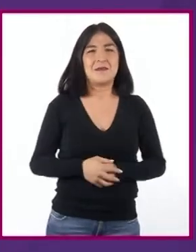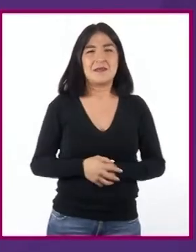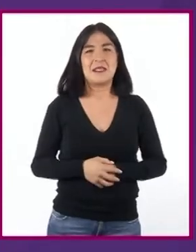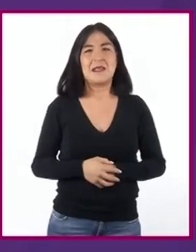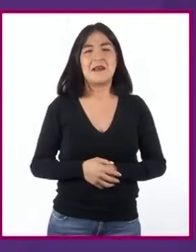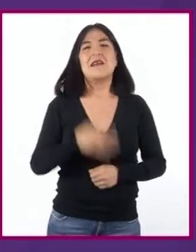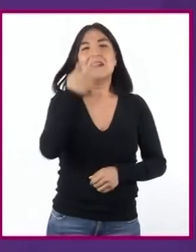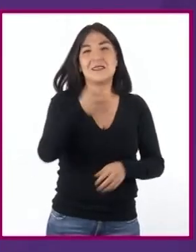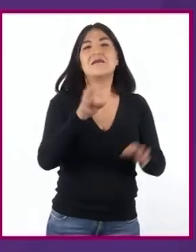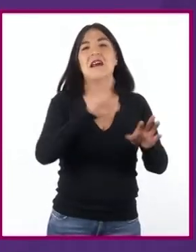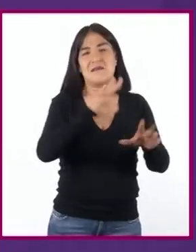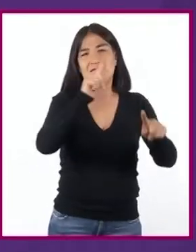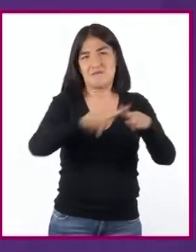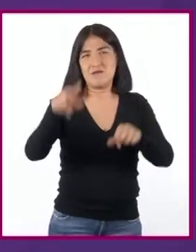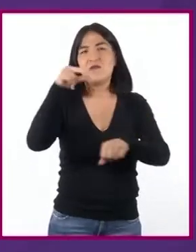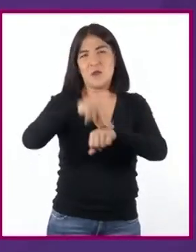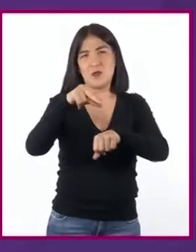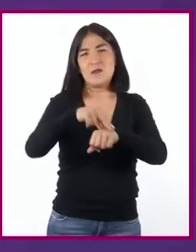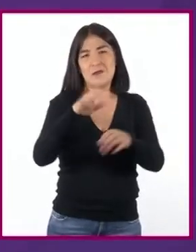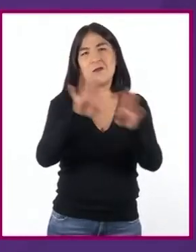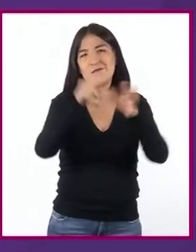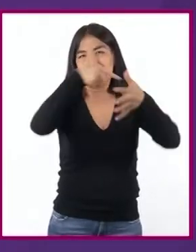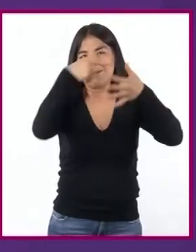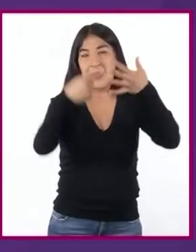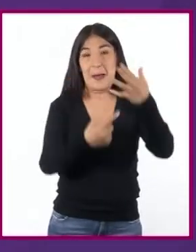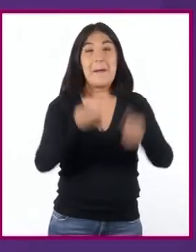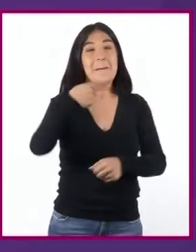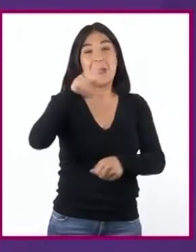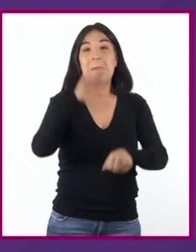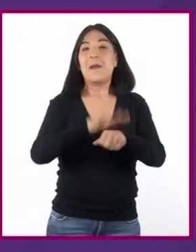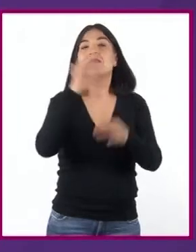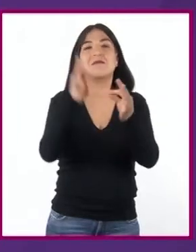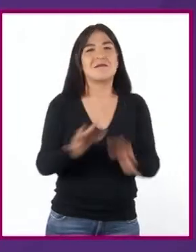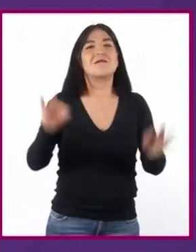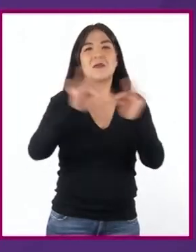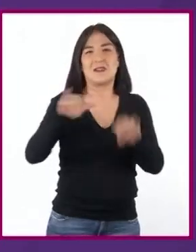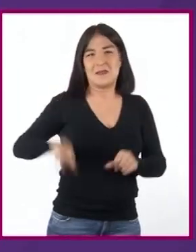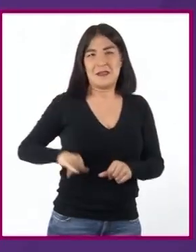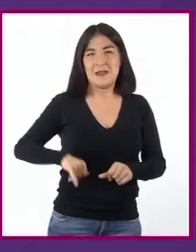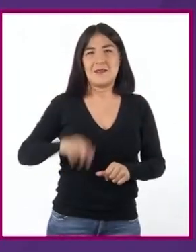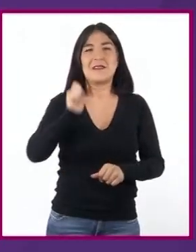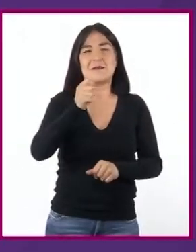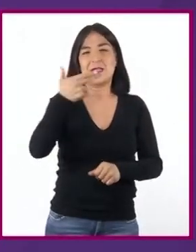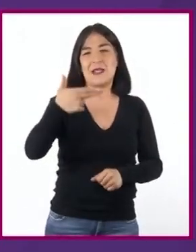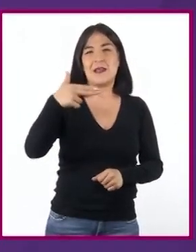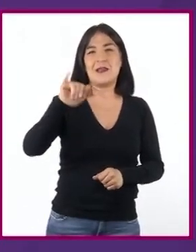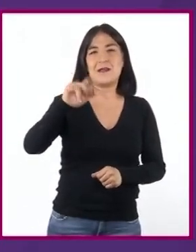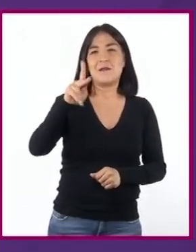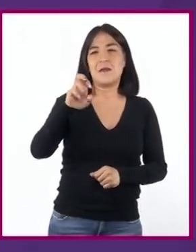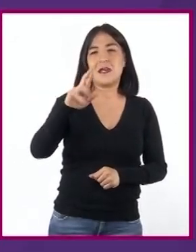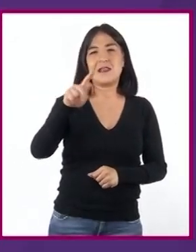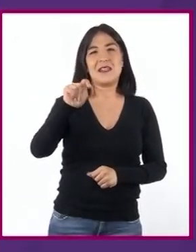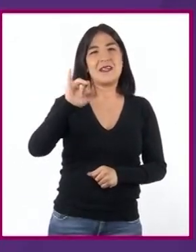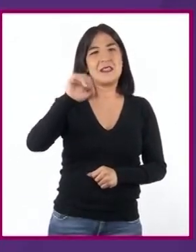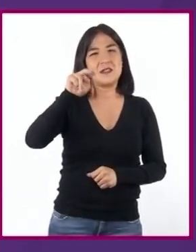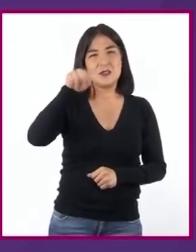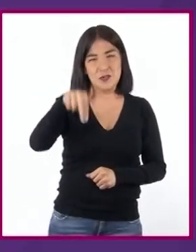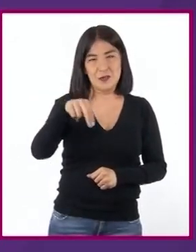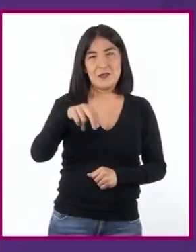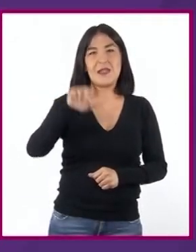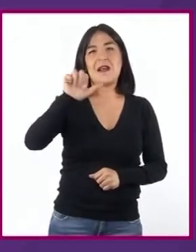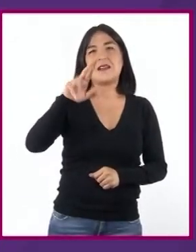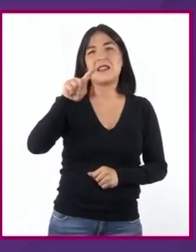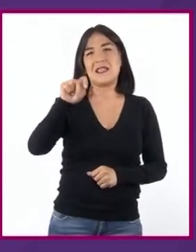Médicamente podríamos encontrar varias clasificaciones, pero la que nos interesa habla de una hipertensión arterial primaria